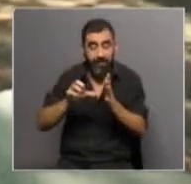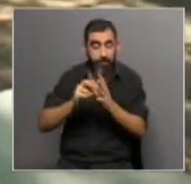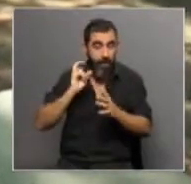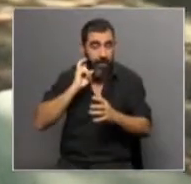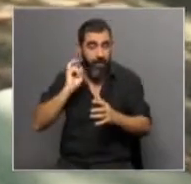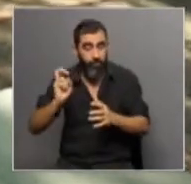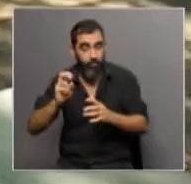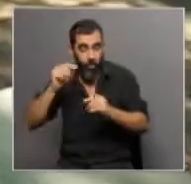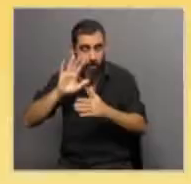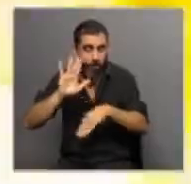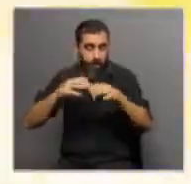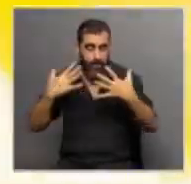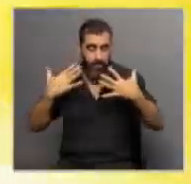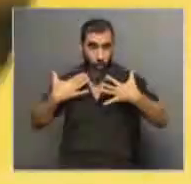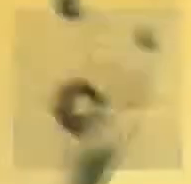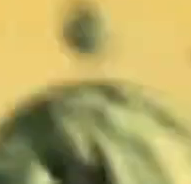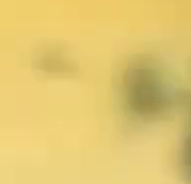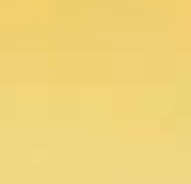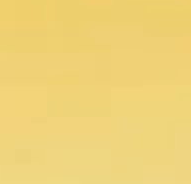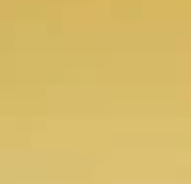nervioso sobre todo nuestro organismo.